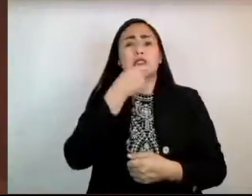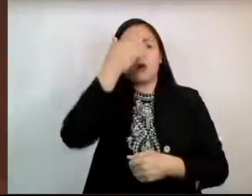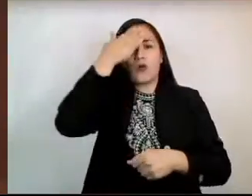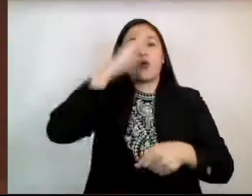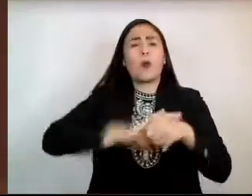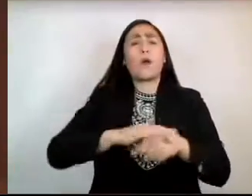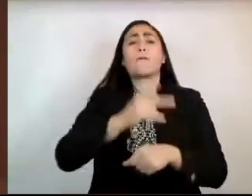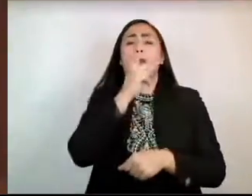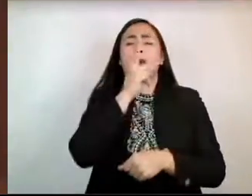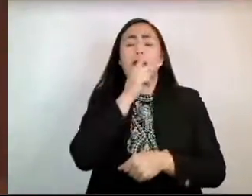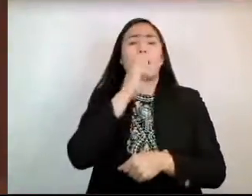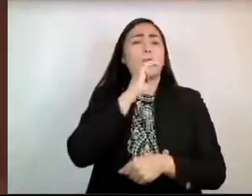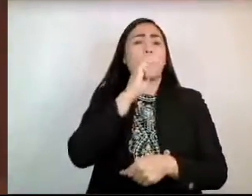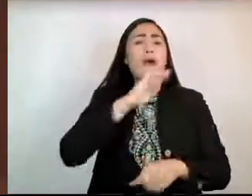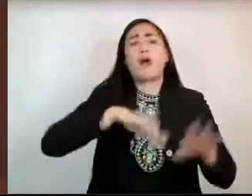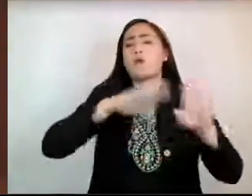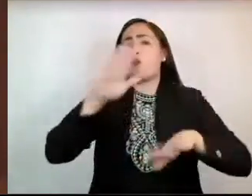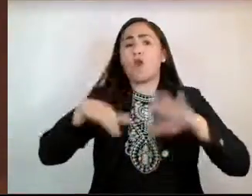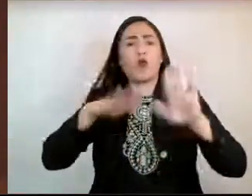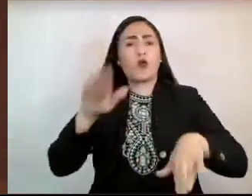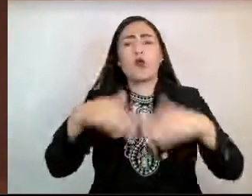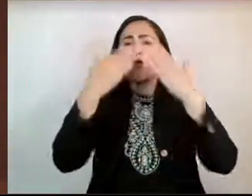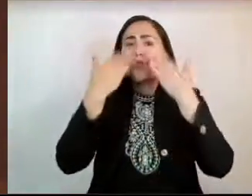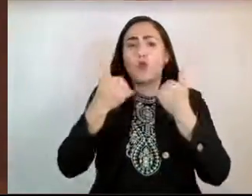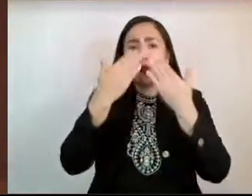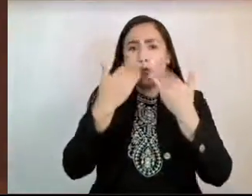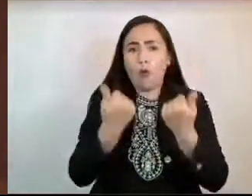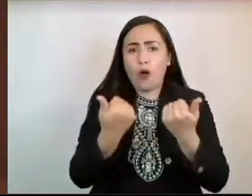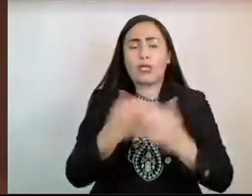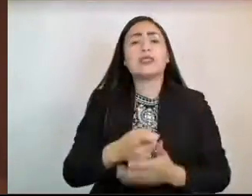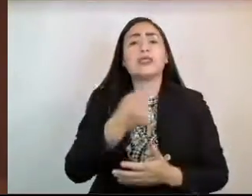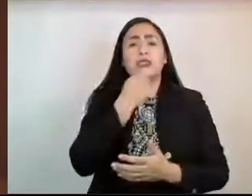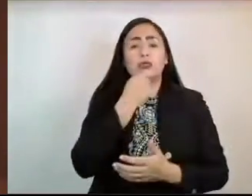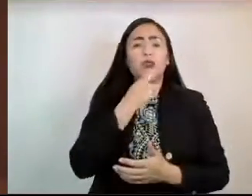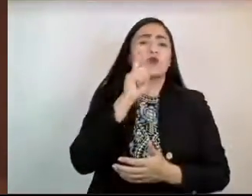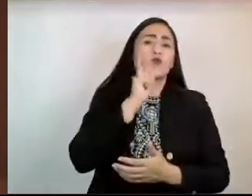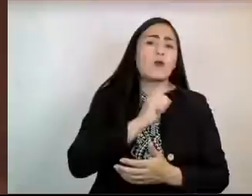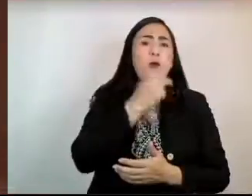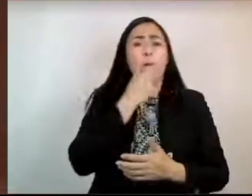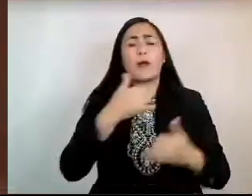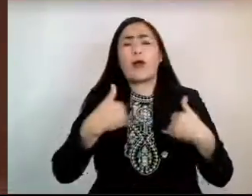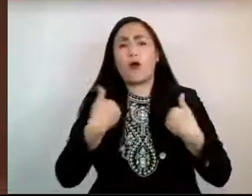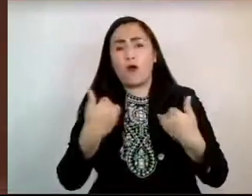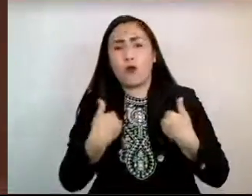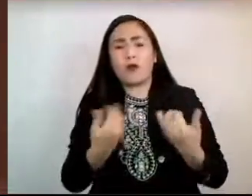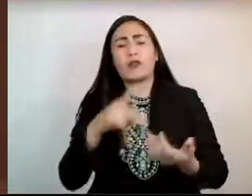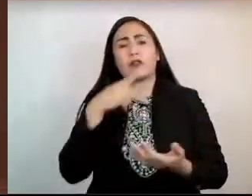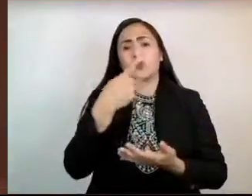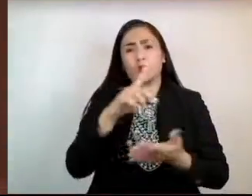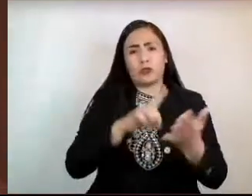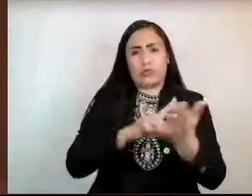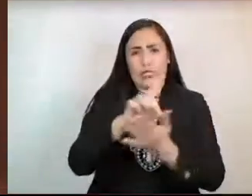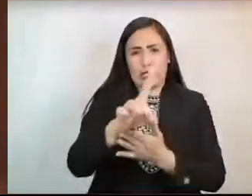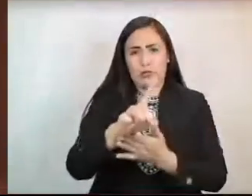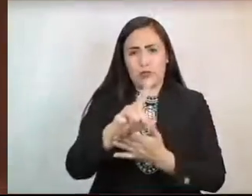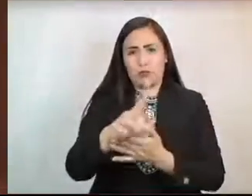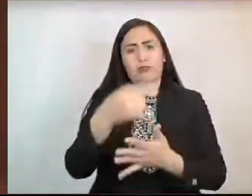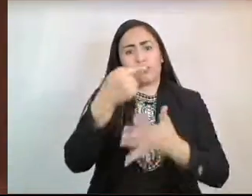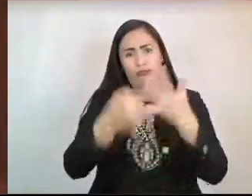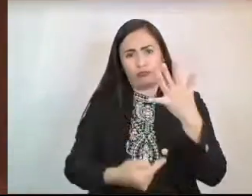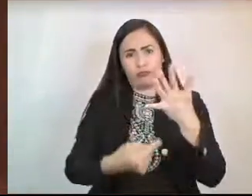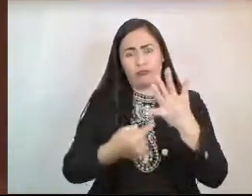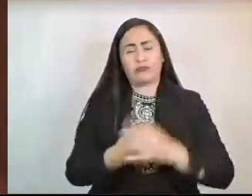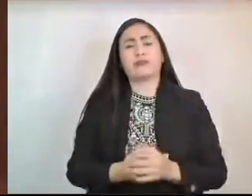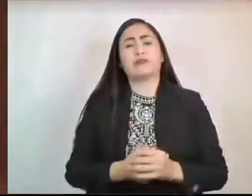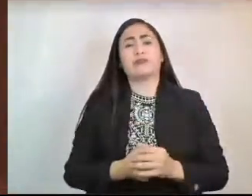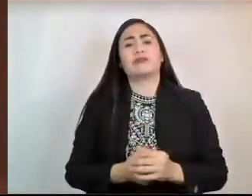que se vive desde la protección de los derechos de las niñas, niños, adolescentes y primera infancia, carente de